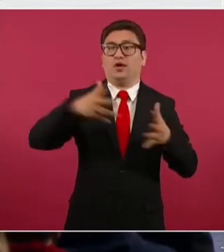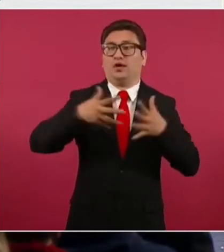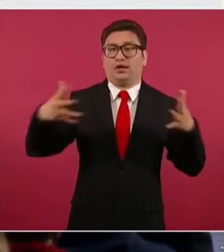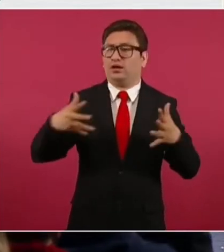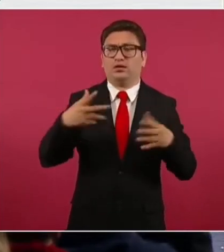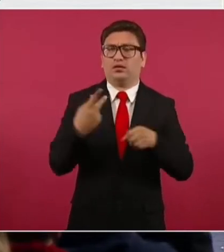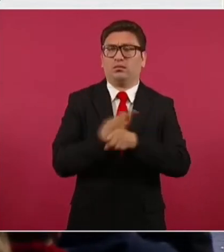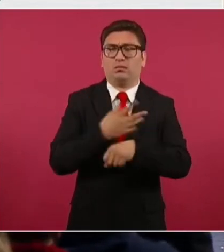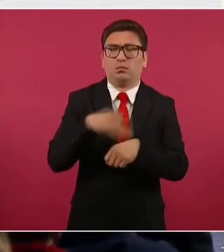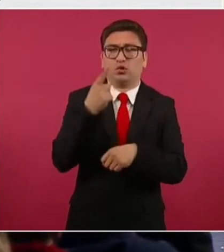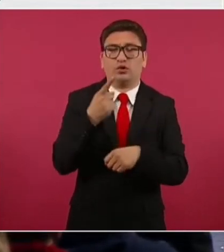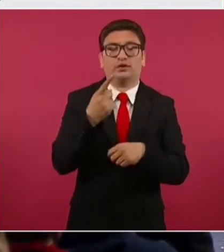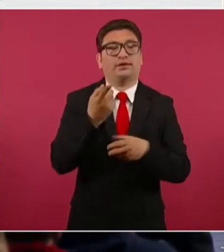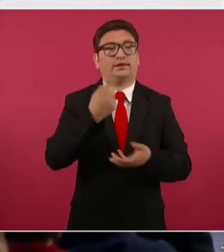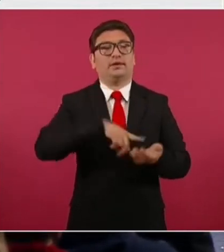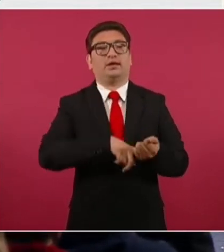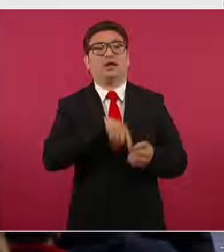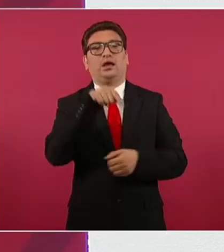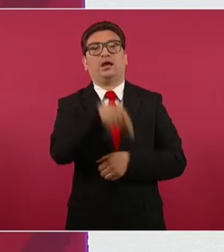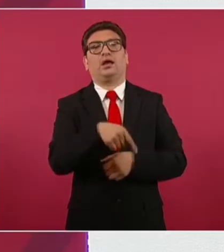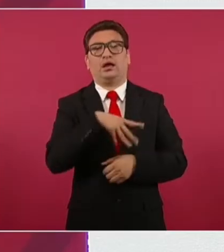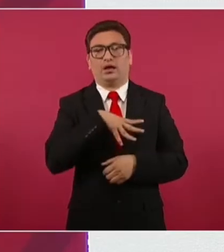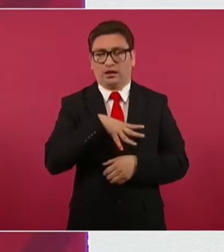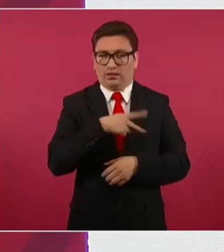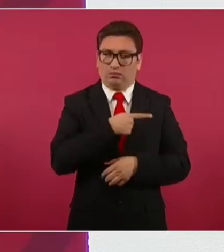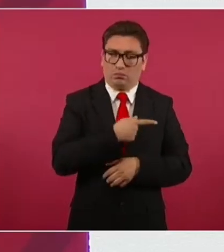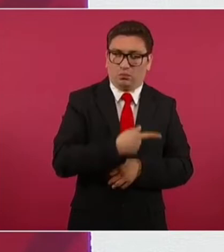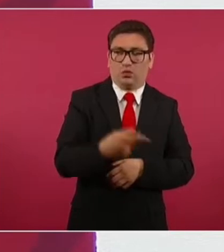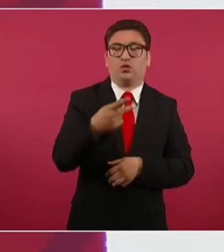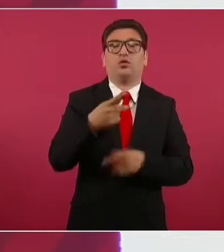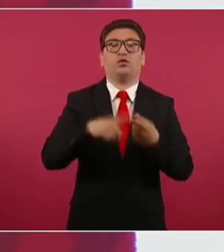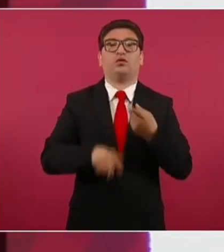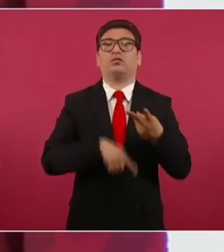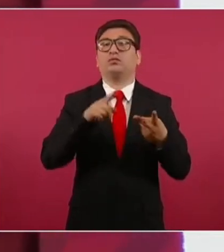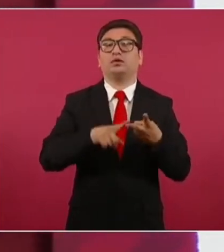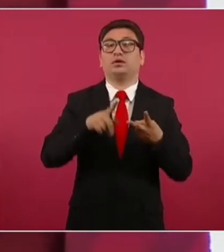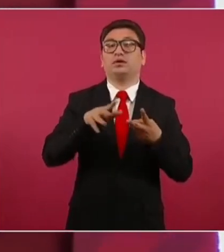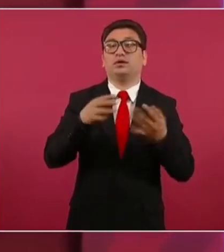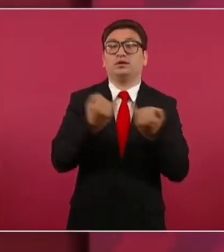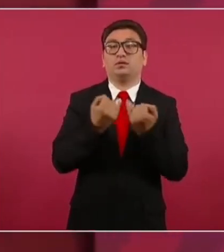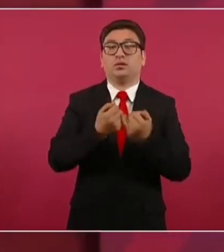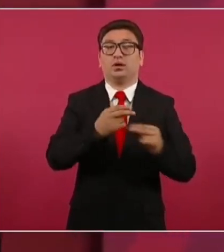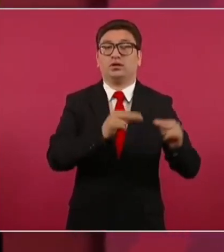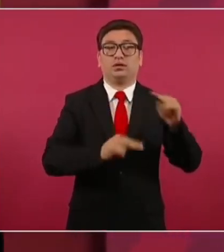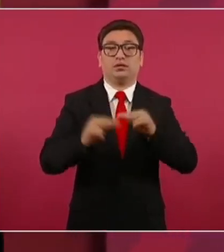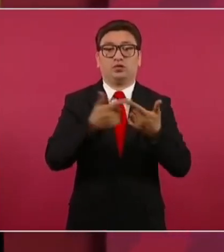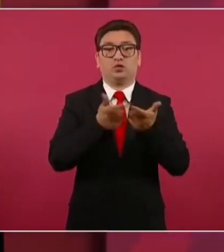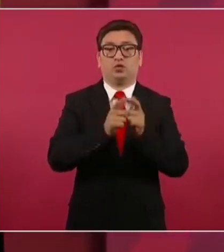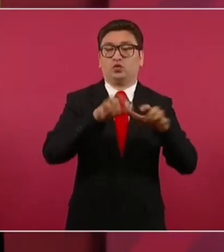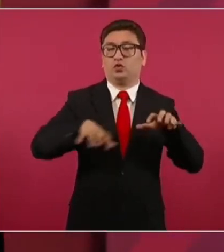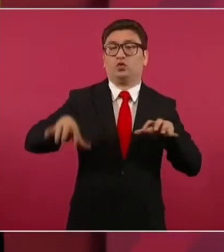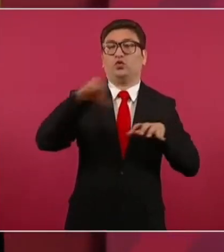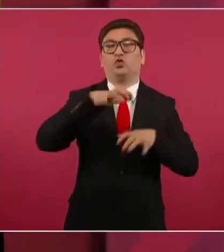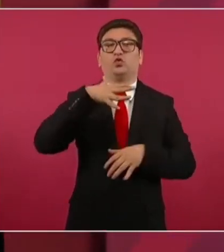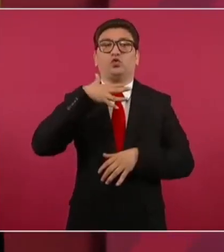son producto de la pobreza y de una estructura de clases